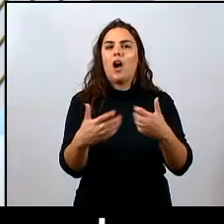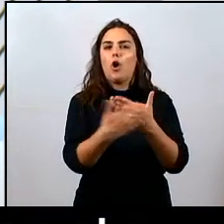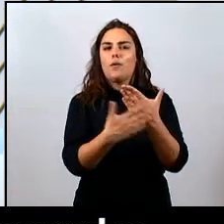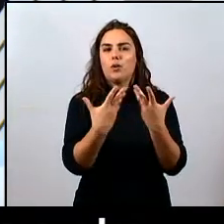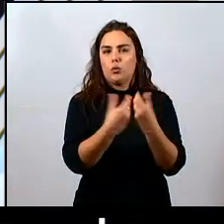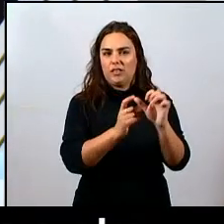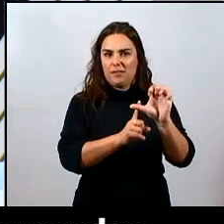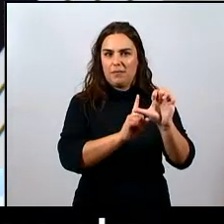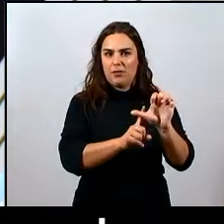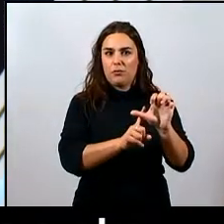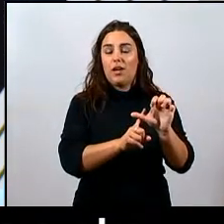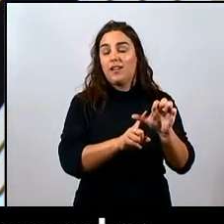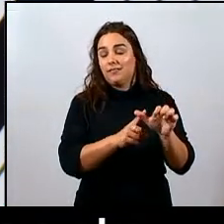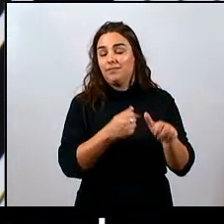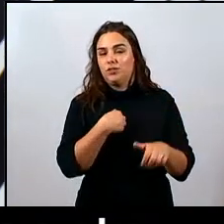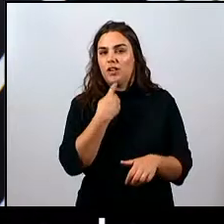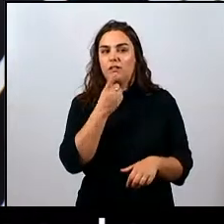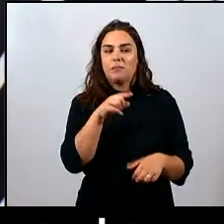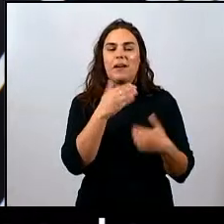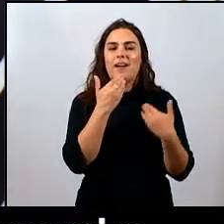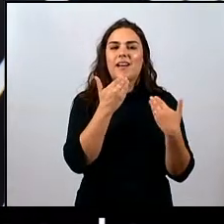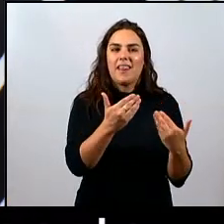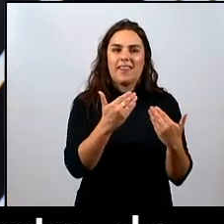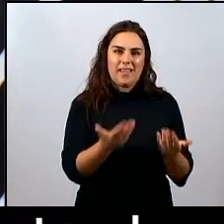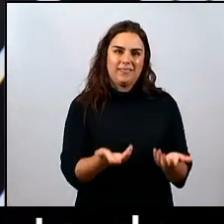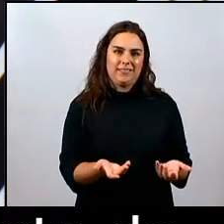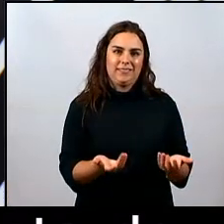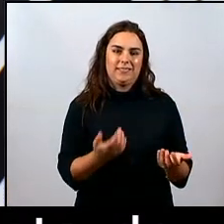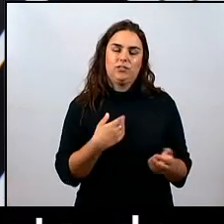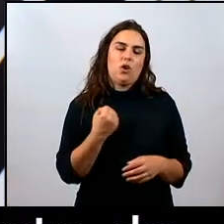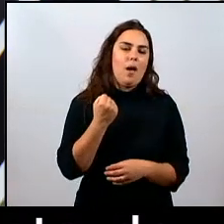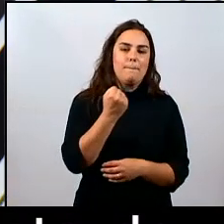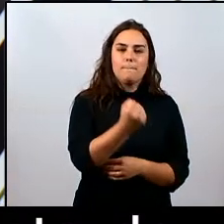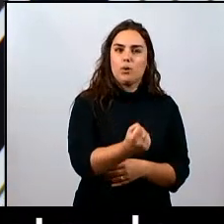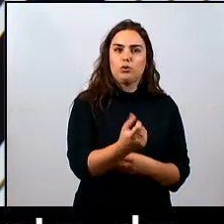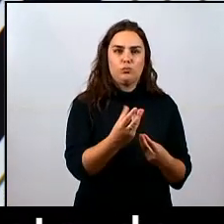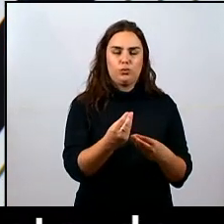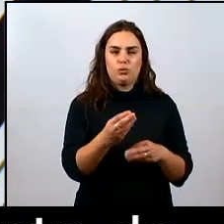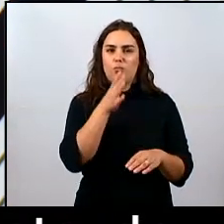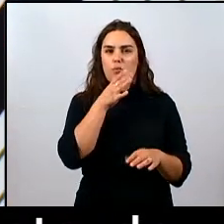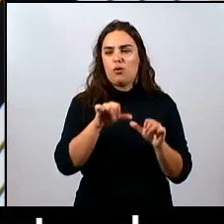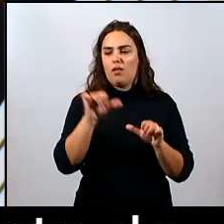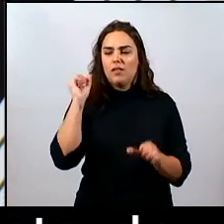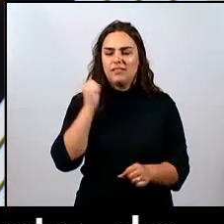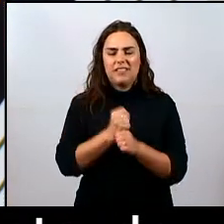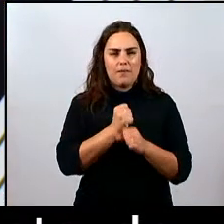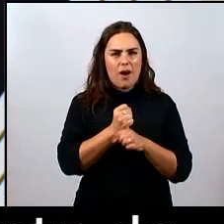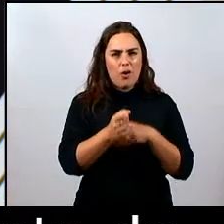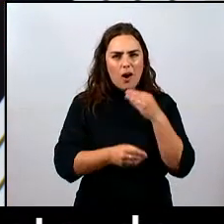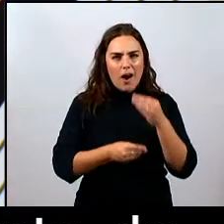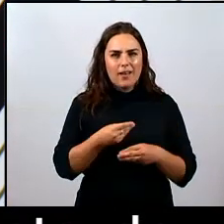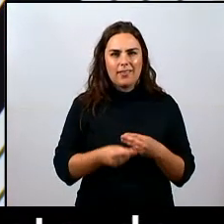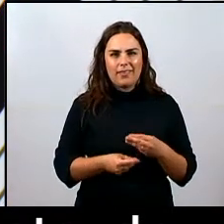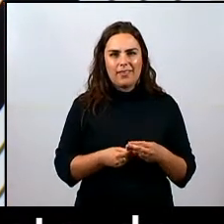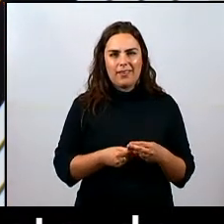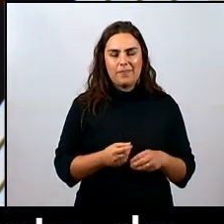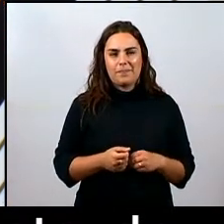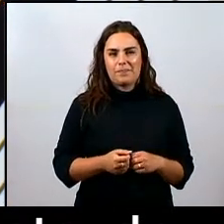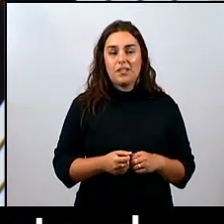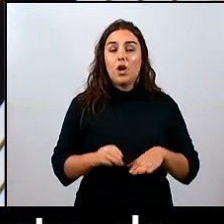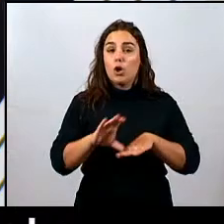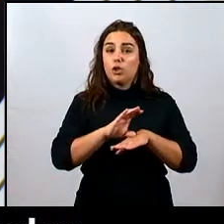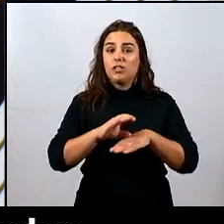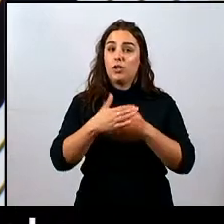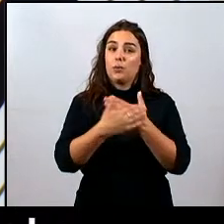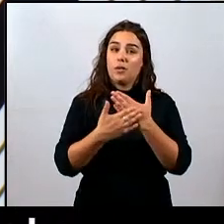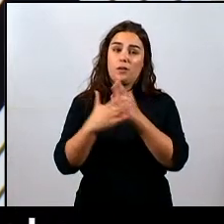a quienes les doy las gracias y les arropamos por el excelente trabajo que están realizando, a los consejeros del